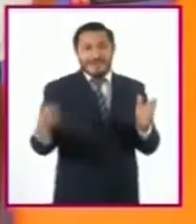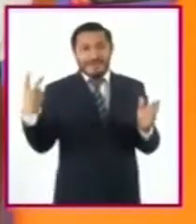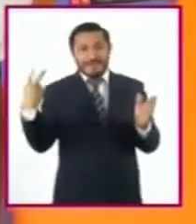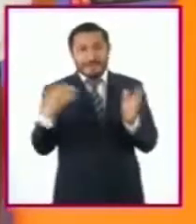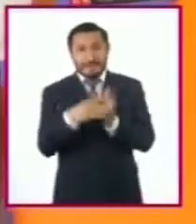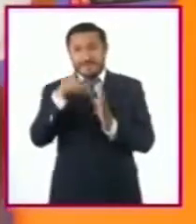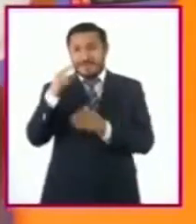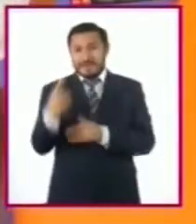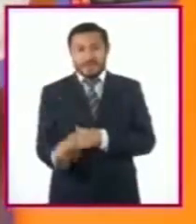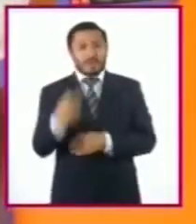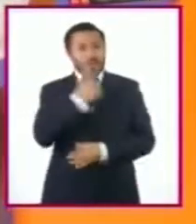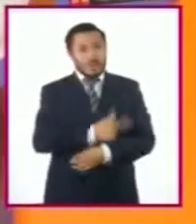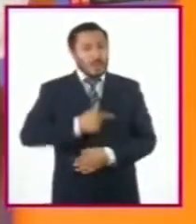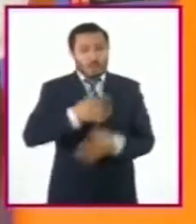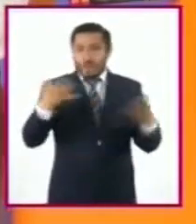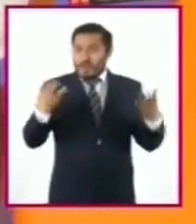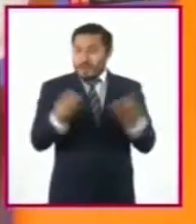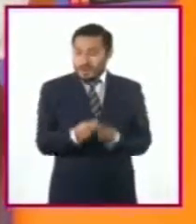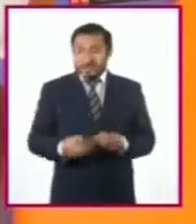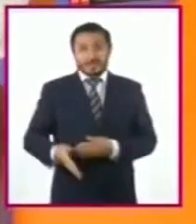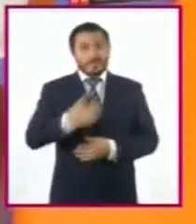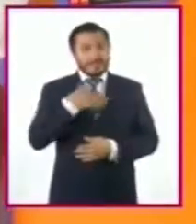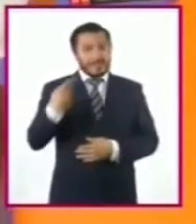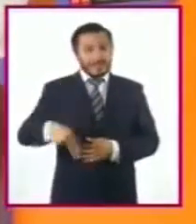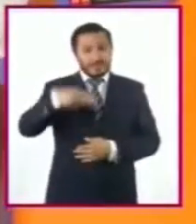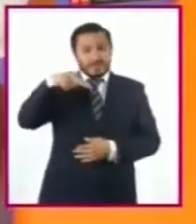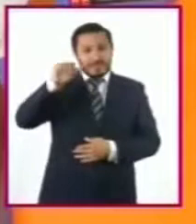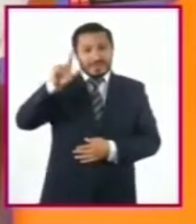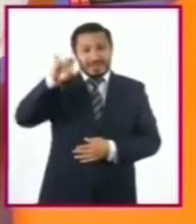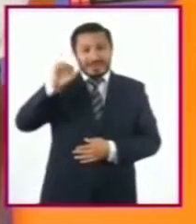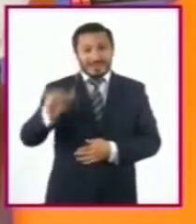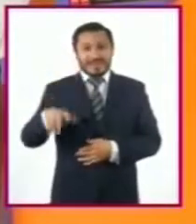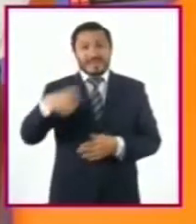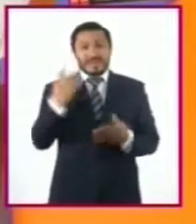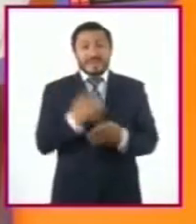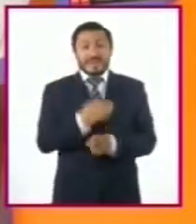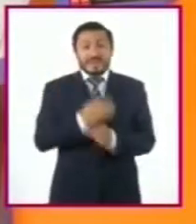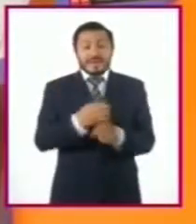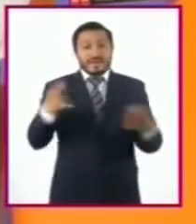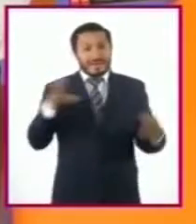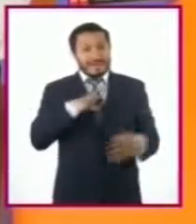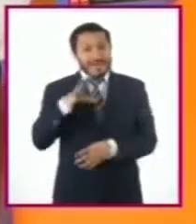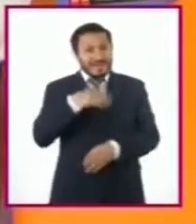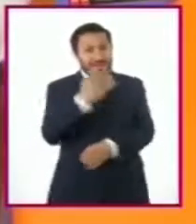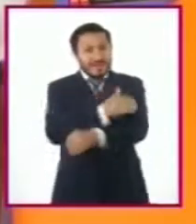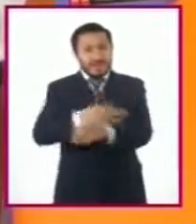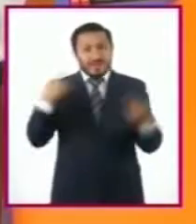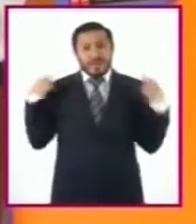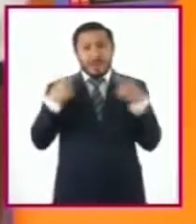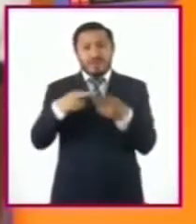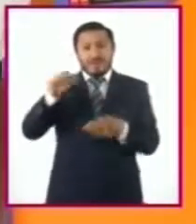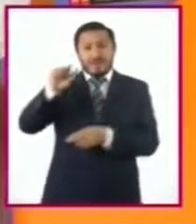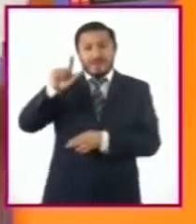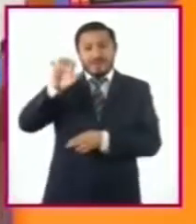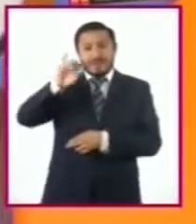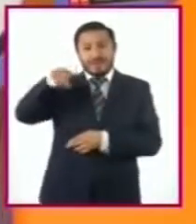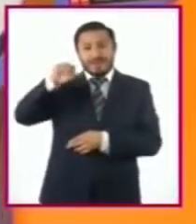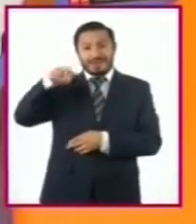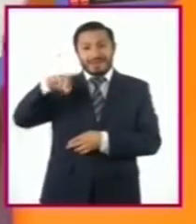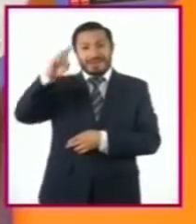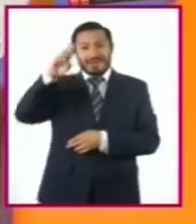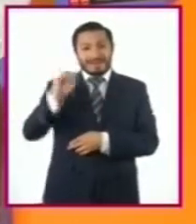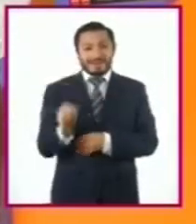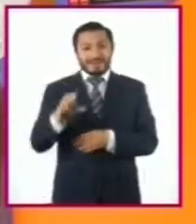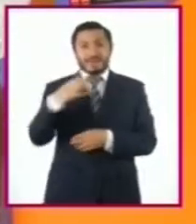mucho gusto que nos acompañen. Yo soy Nadia. En esta ocasión contamos con la presencia del maestro Alejandro Pérez, quien